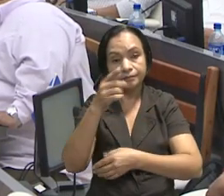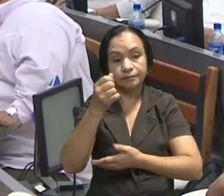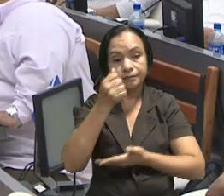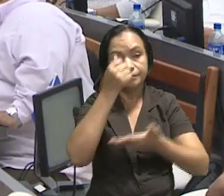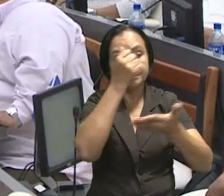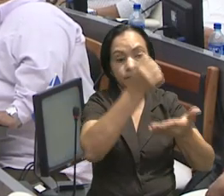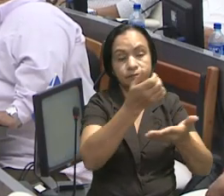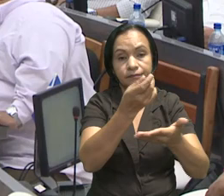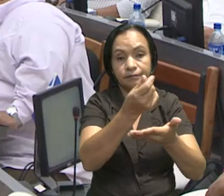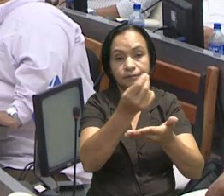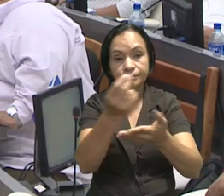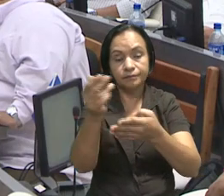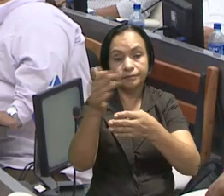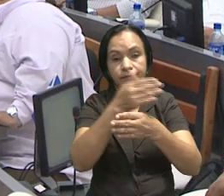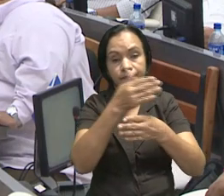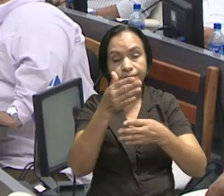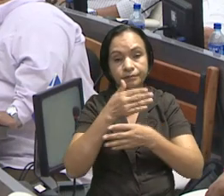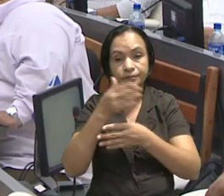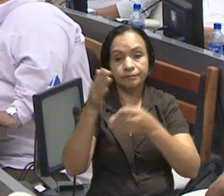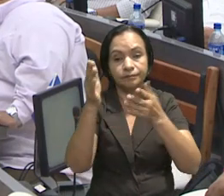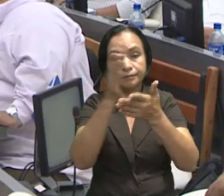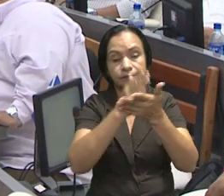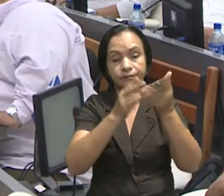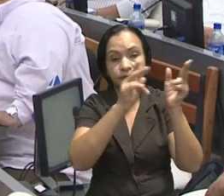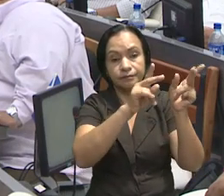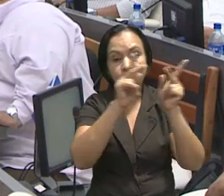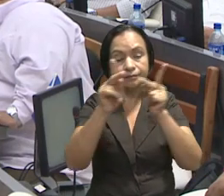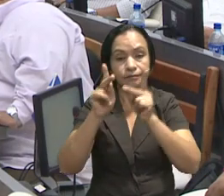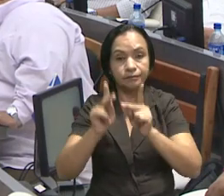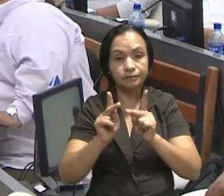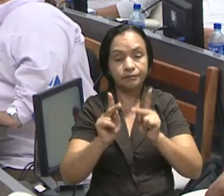ha venido dando a reiterados personajes.